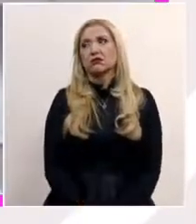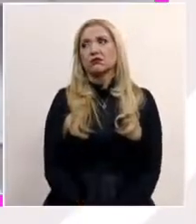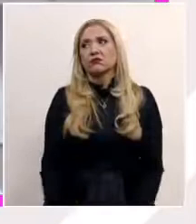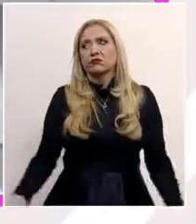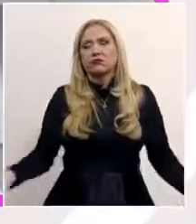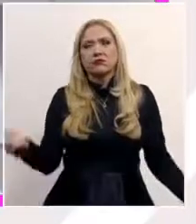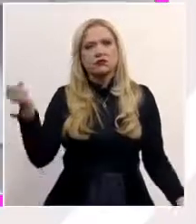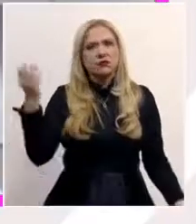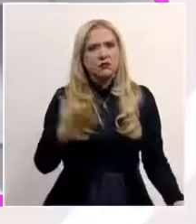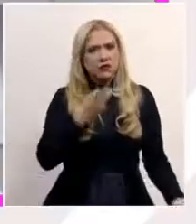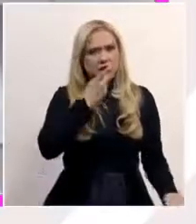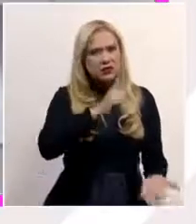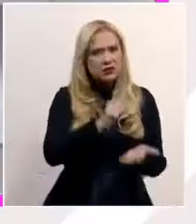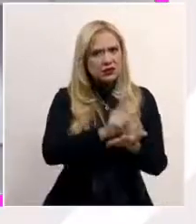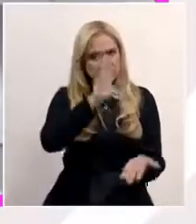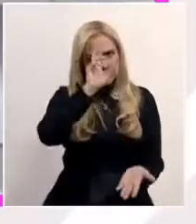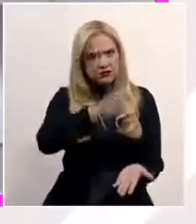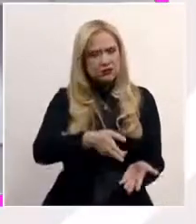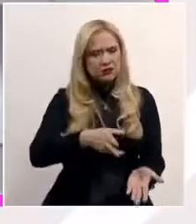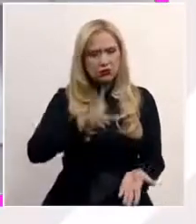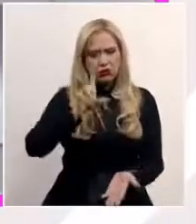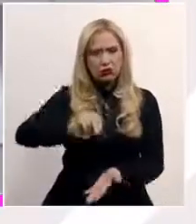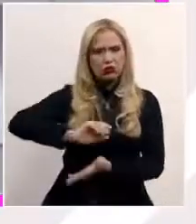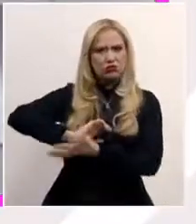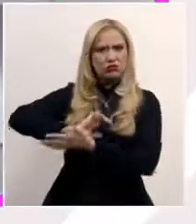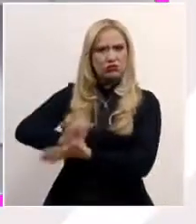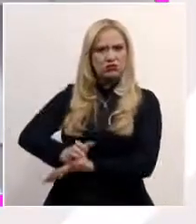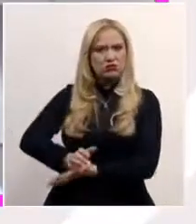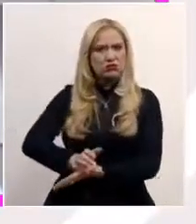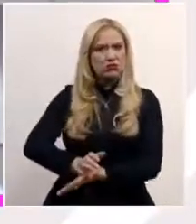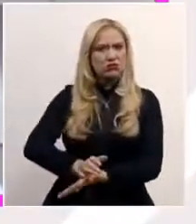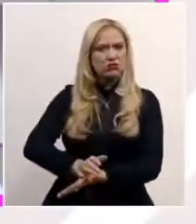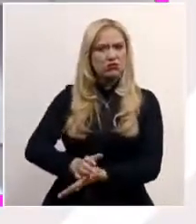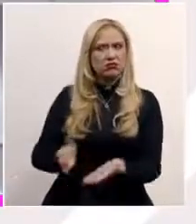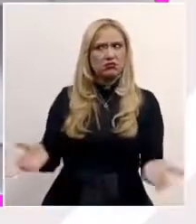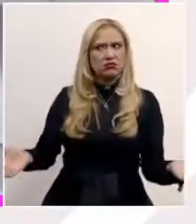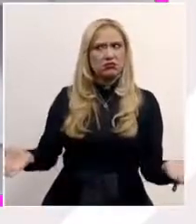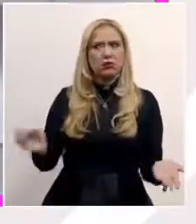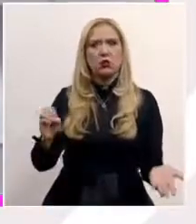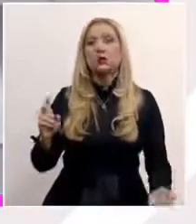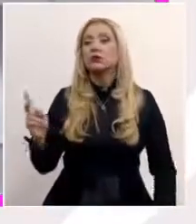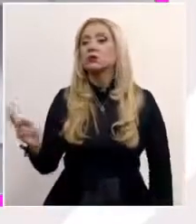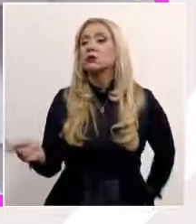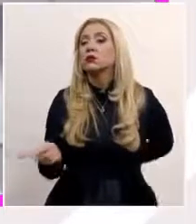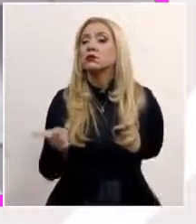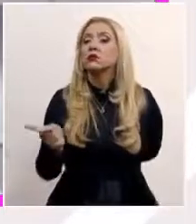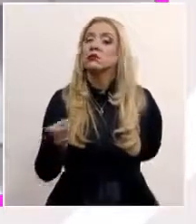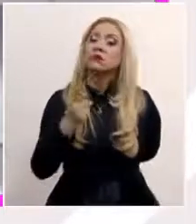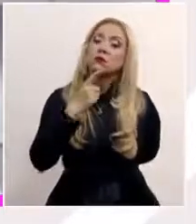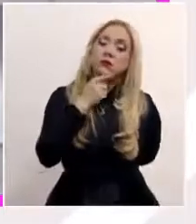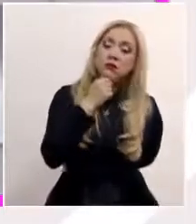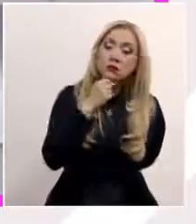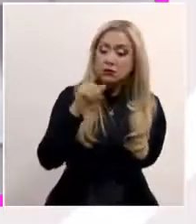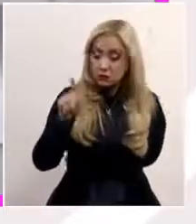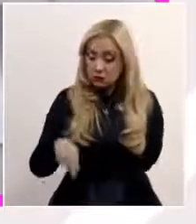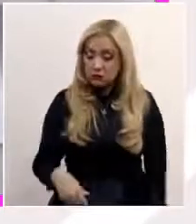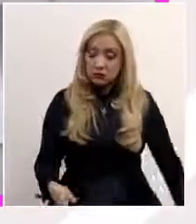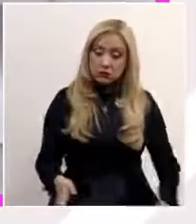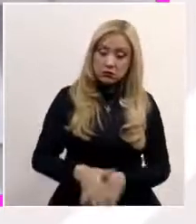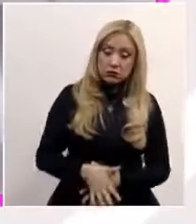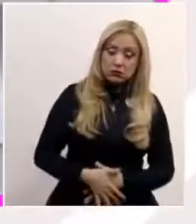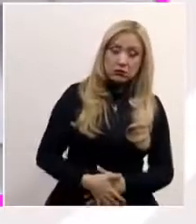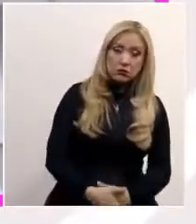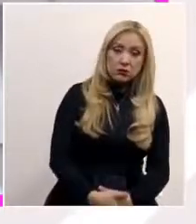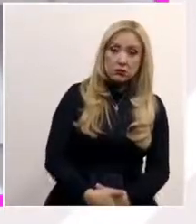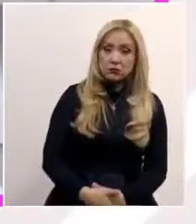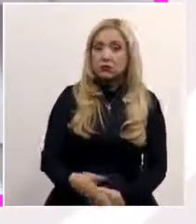pesar de que está prohibido por la ley hacer una distinción o incluso preguntar si una mujer está embarazada, pero está prohibido